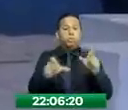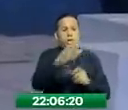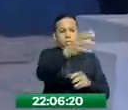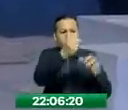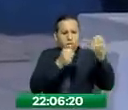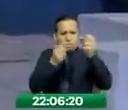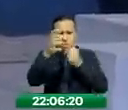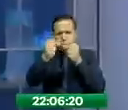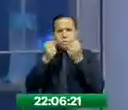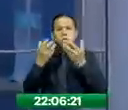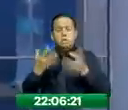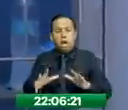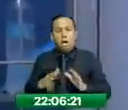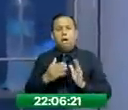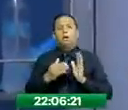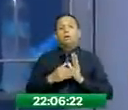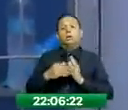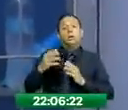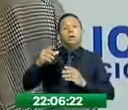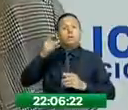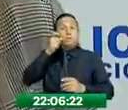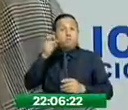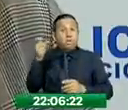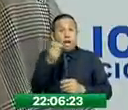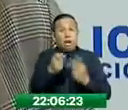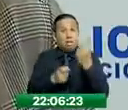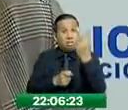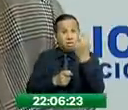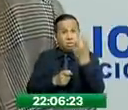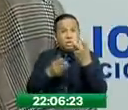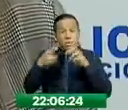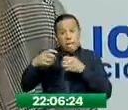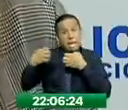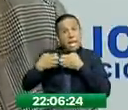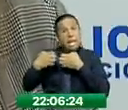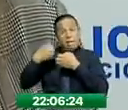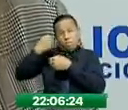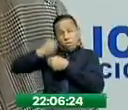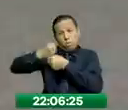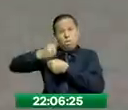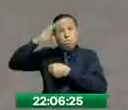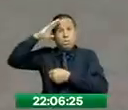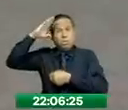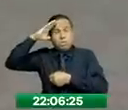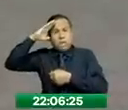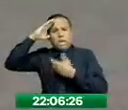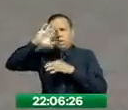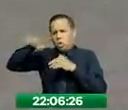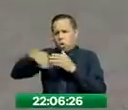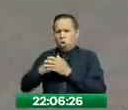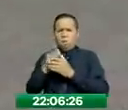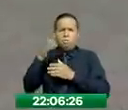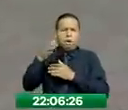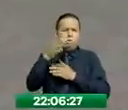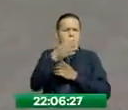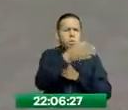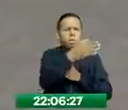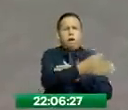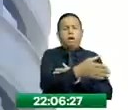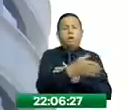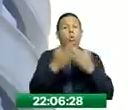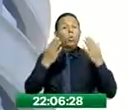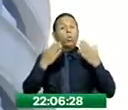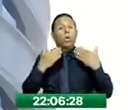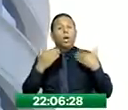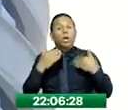participaron 12 compañeros fiscales un gran equipo de trabajo de la policía nacional en guayaquil los investigadores llegaron